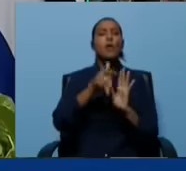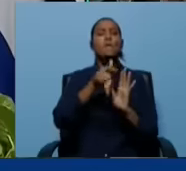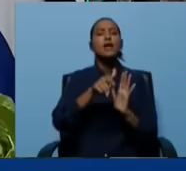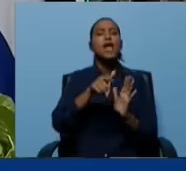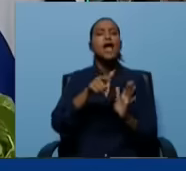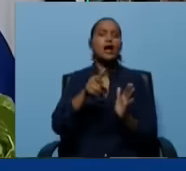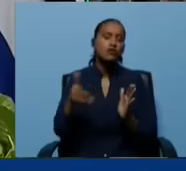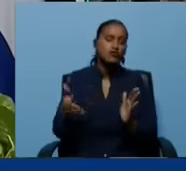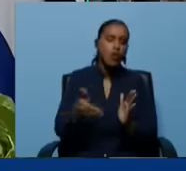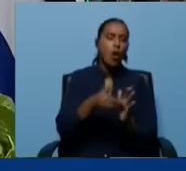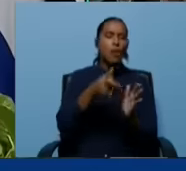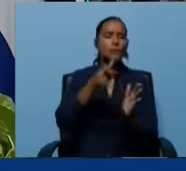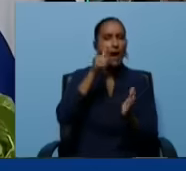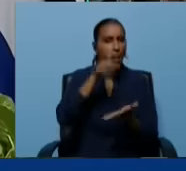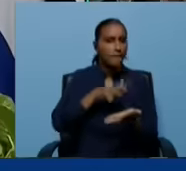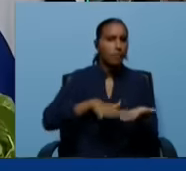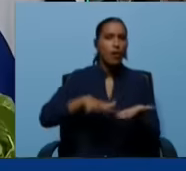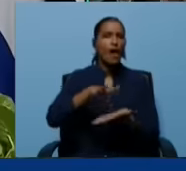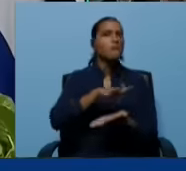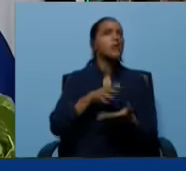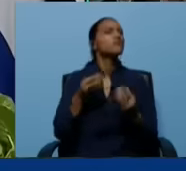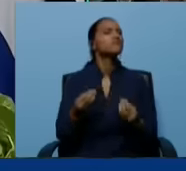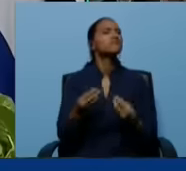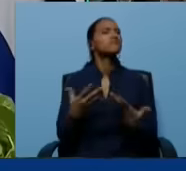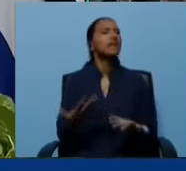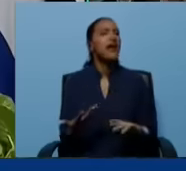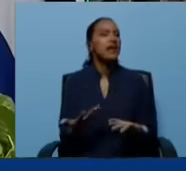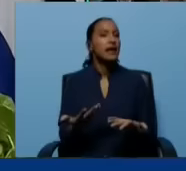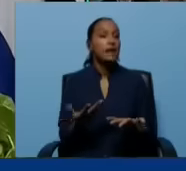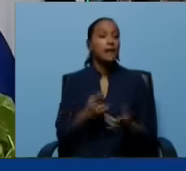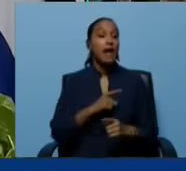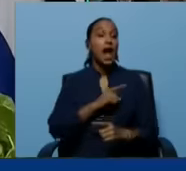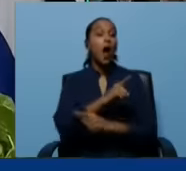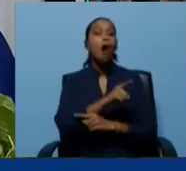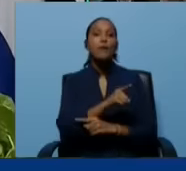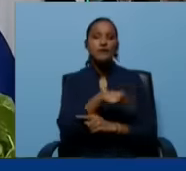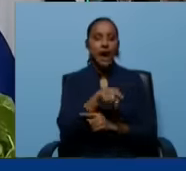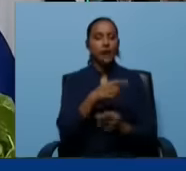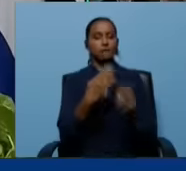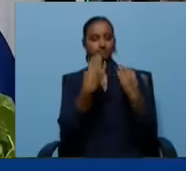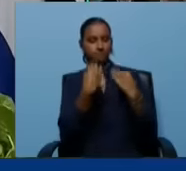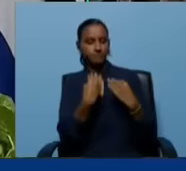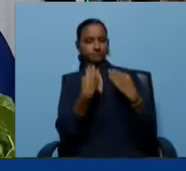para obligar a la rendición de Japón.